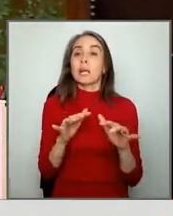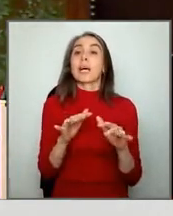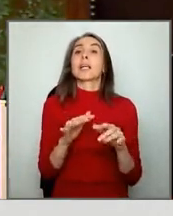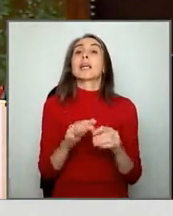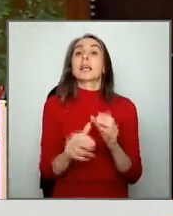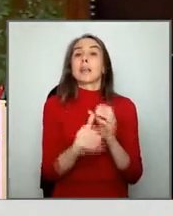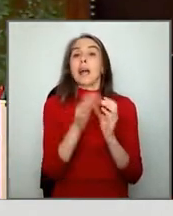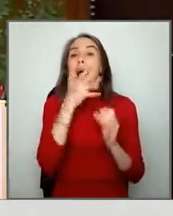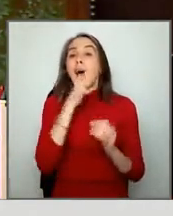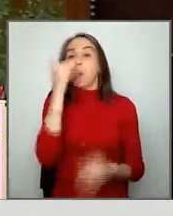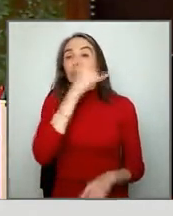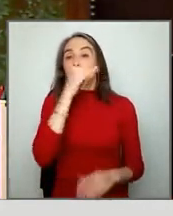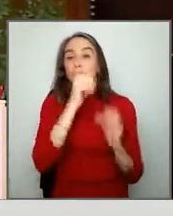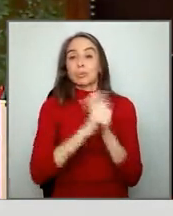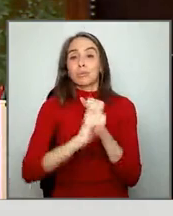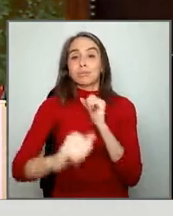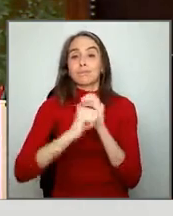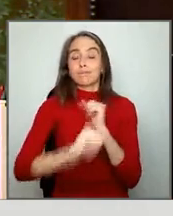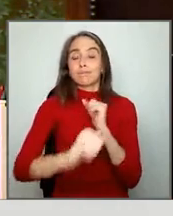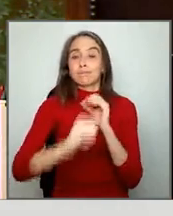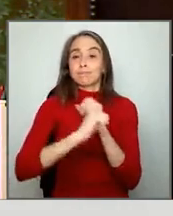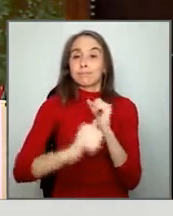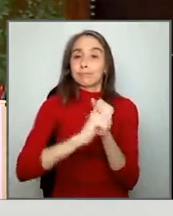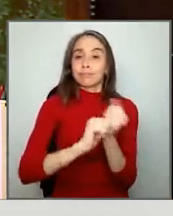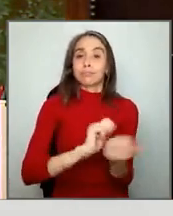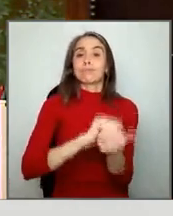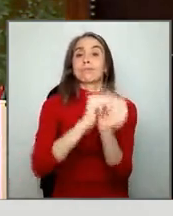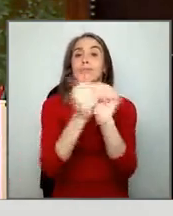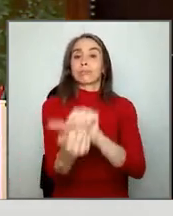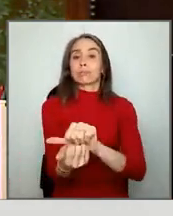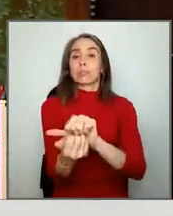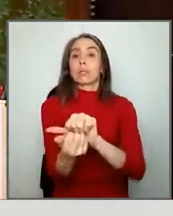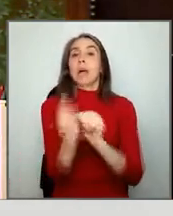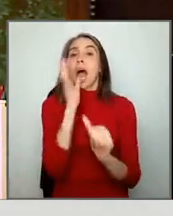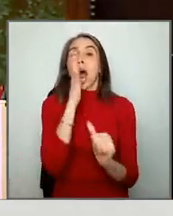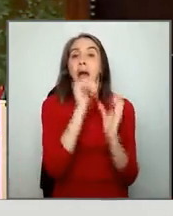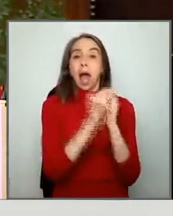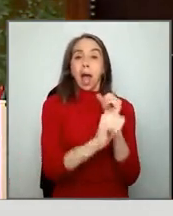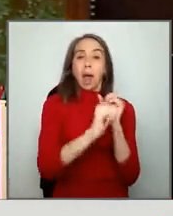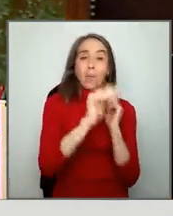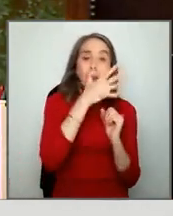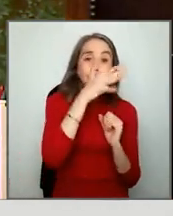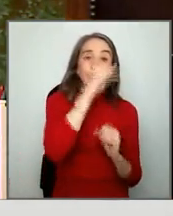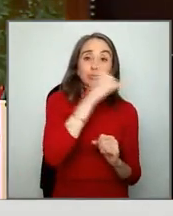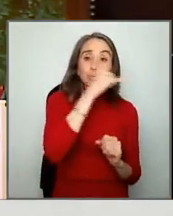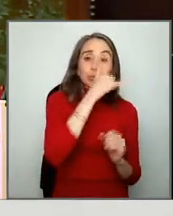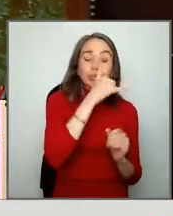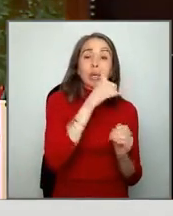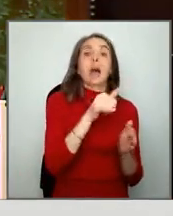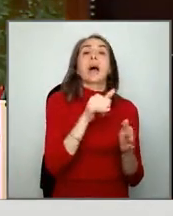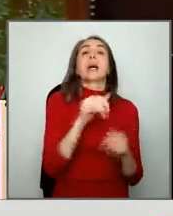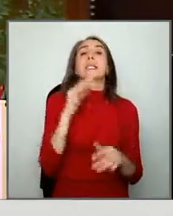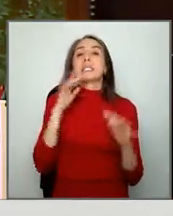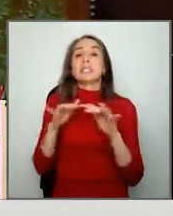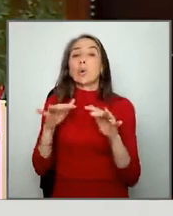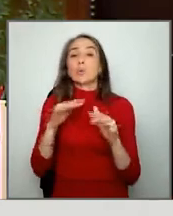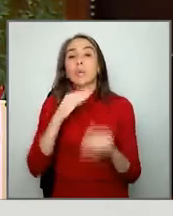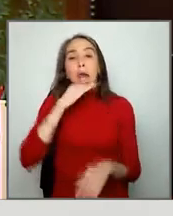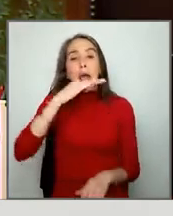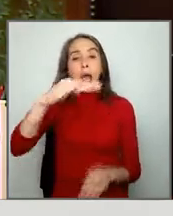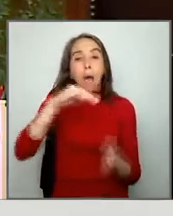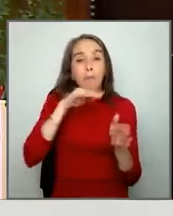para fomentar la reutilización de aguas grises en la agricultura corresponde al boletín número